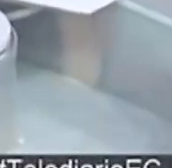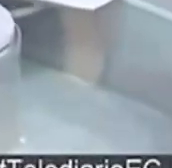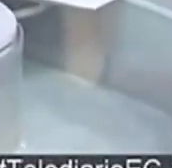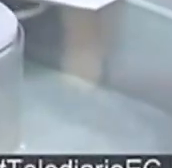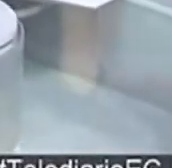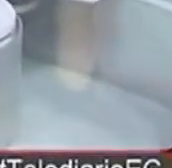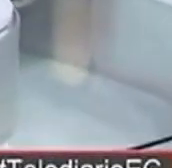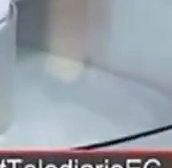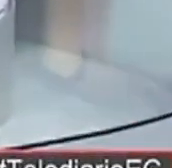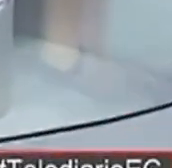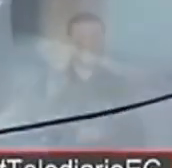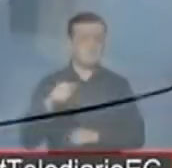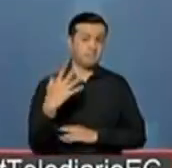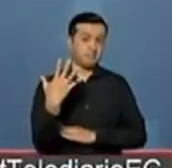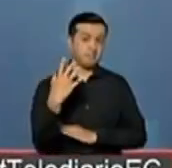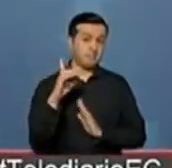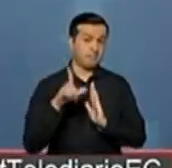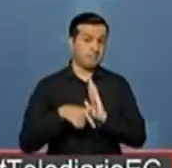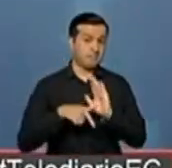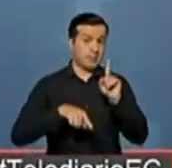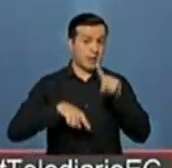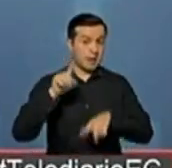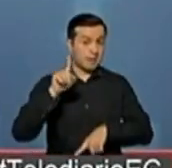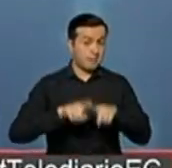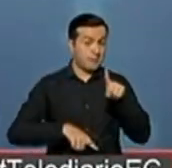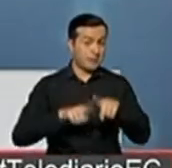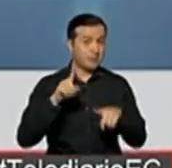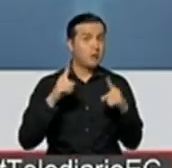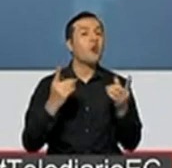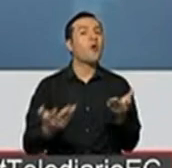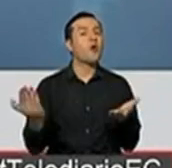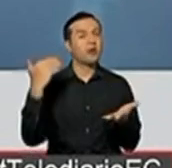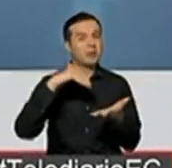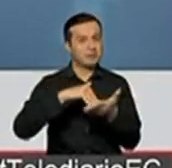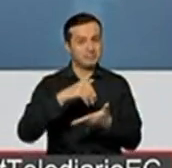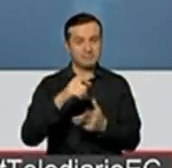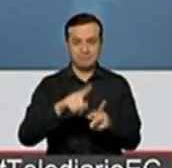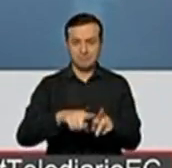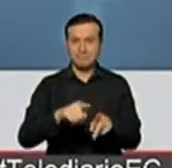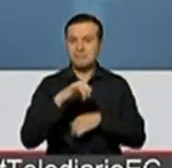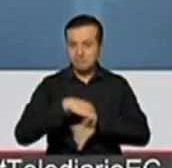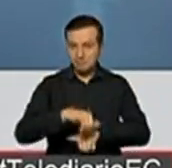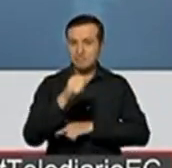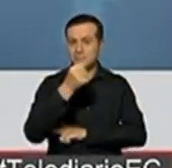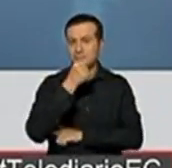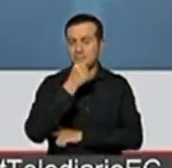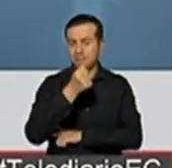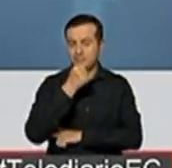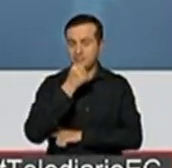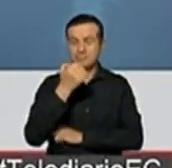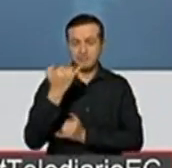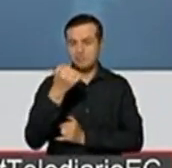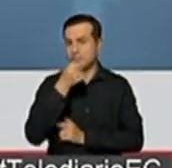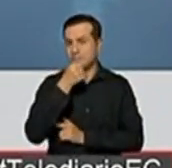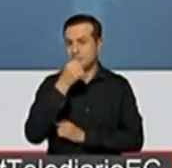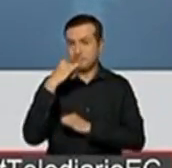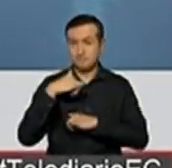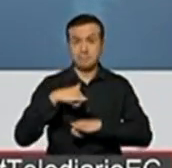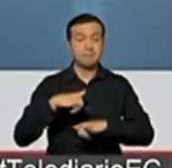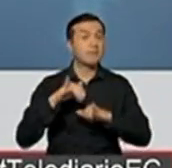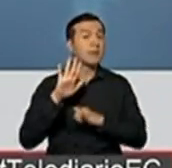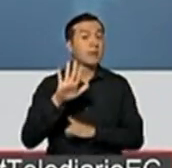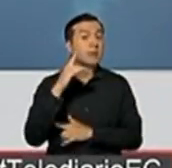7 de la mañana con 15 minutos, amigos y amigas, estamos de regreso con ustedes en este espacio de entrevistas en Primera Impresión. Vamos